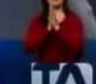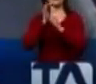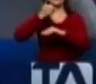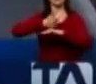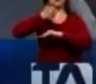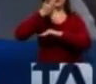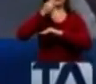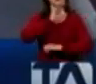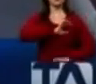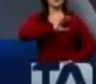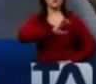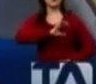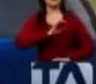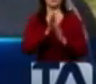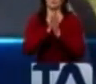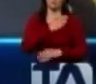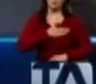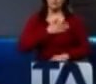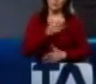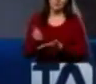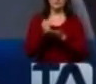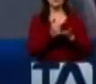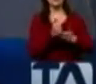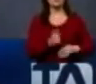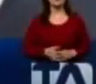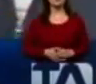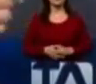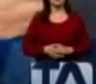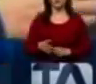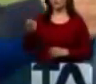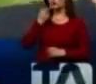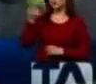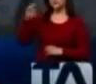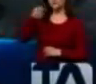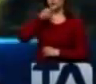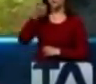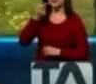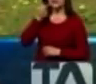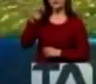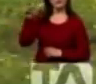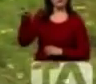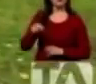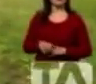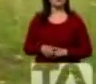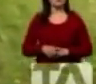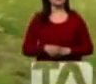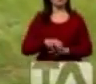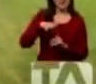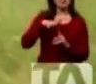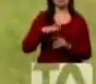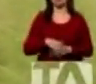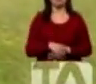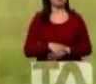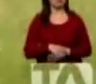las autoridades municipales, que por favor nos ayuden. Como ya lo dijo el señor periodista, esto no es un parque y